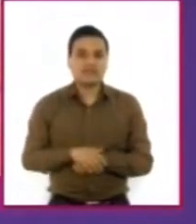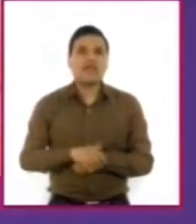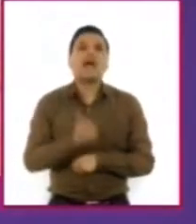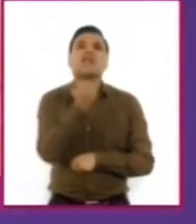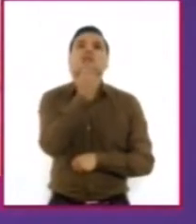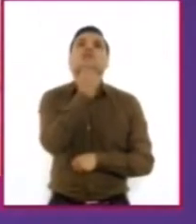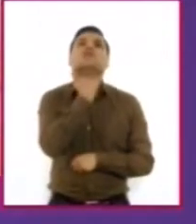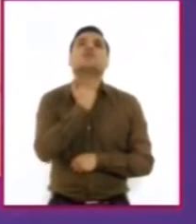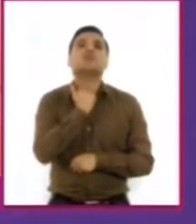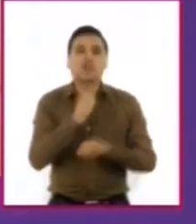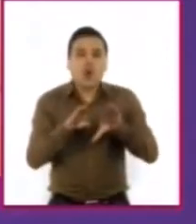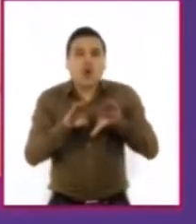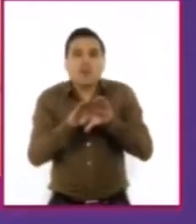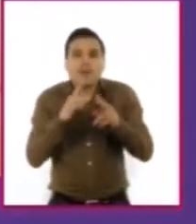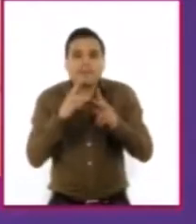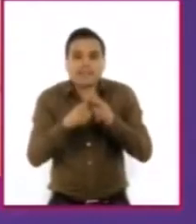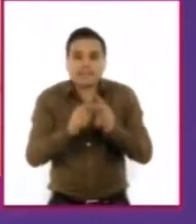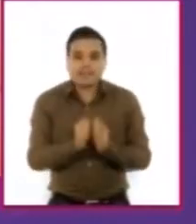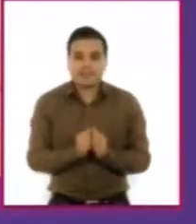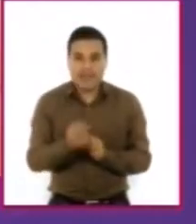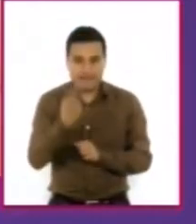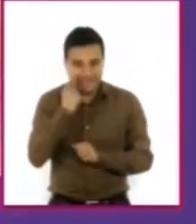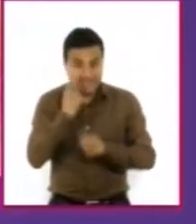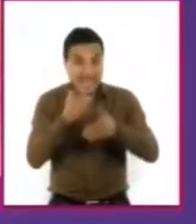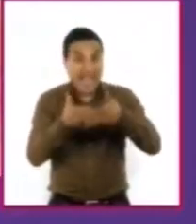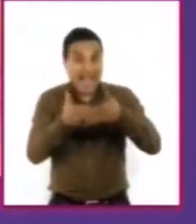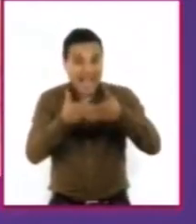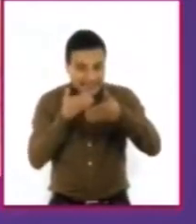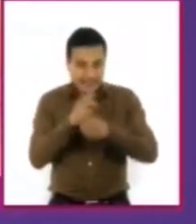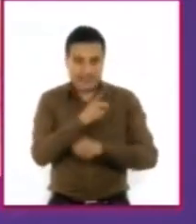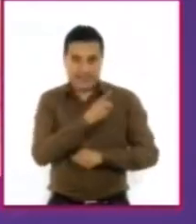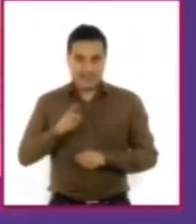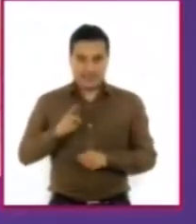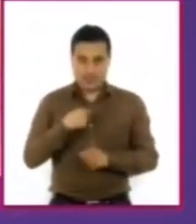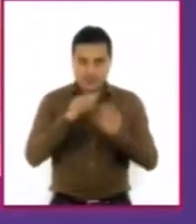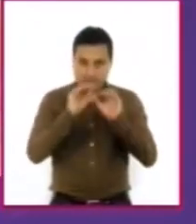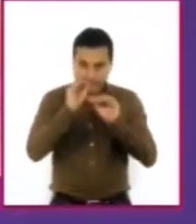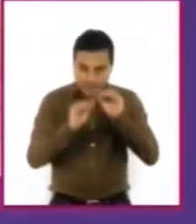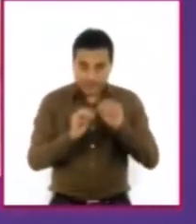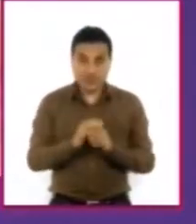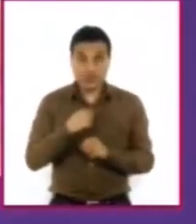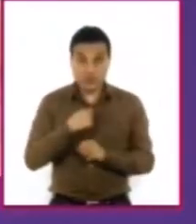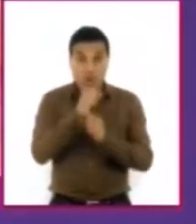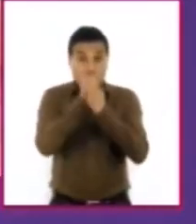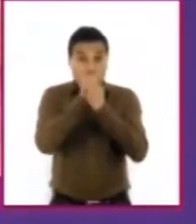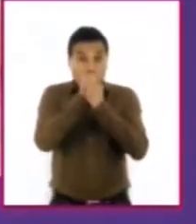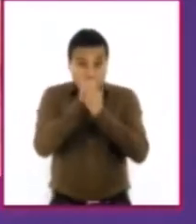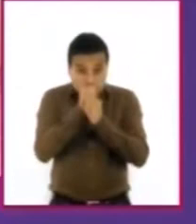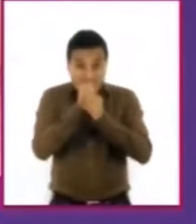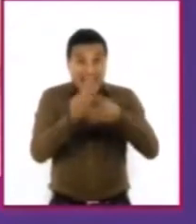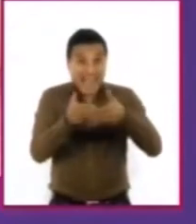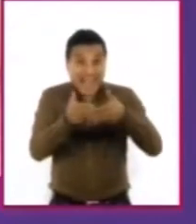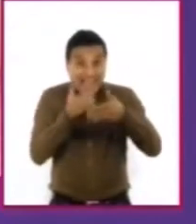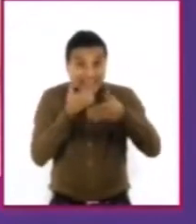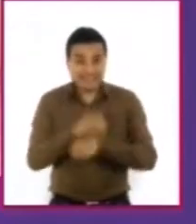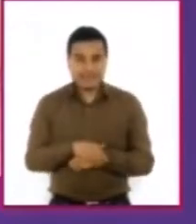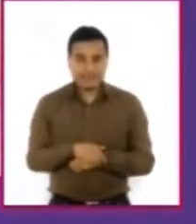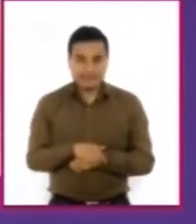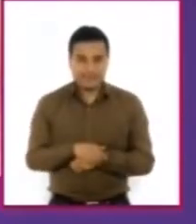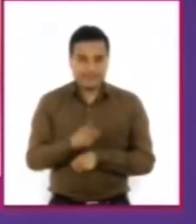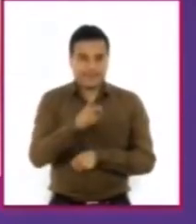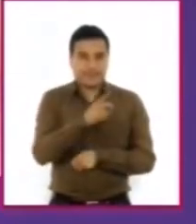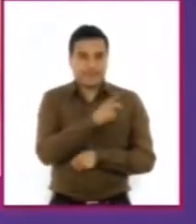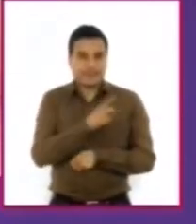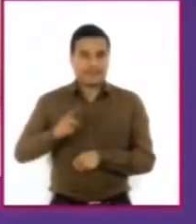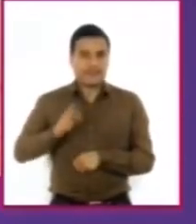empezamos, Antes de eso, el alcoholímetro se tiene que programar. Primero que nada, antes de soplar, se tiene que programar para que el coche detecte si tienes alcohol